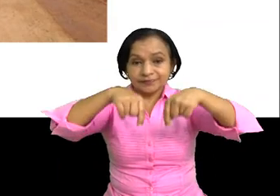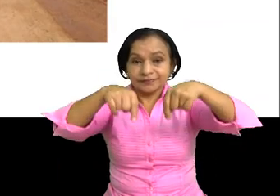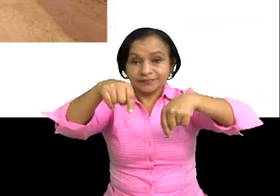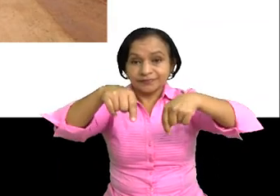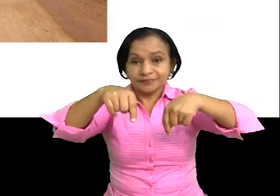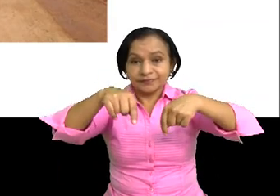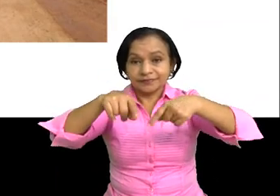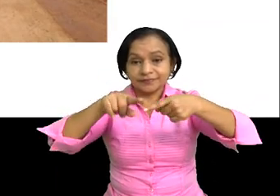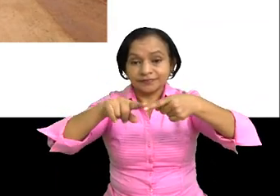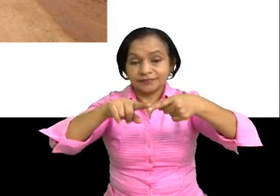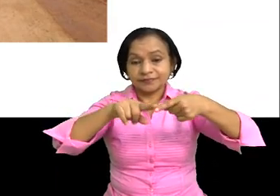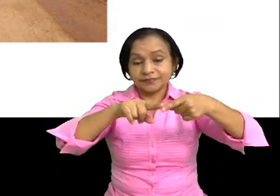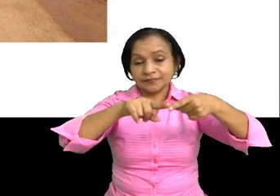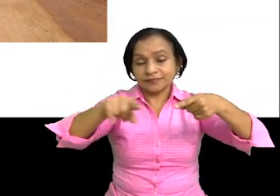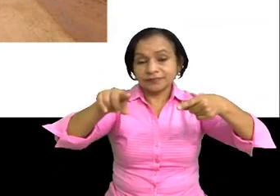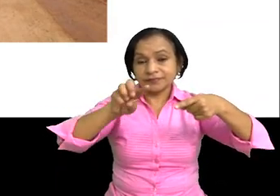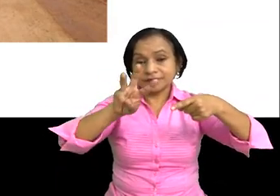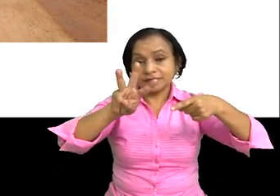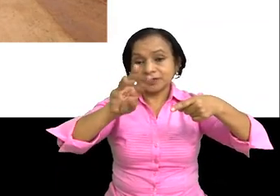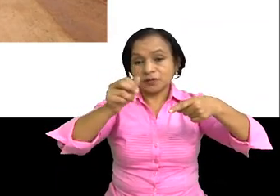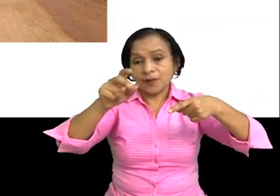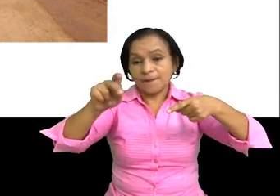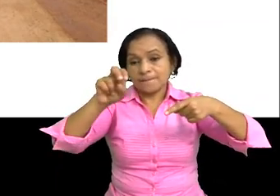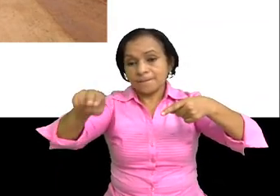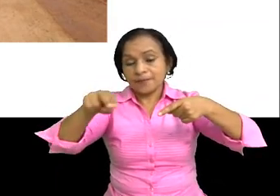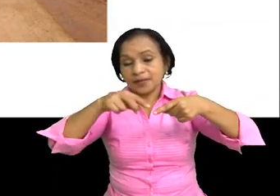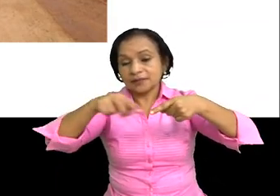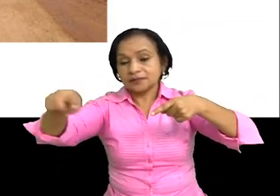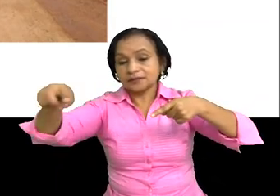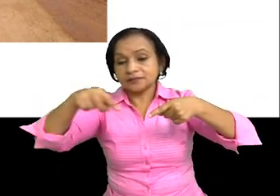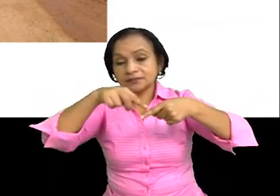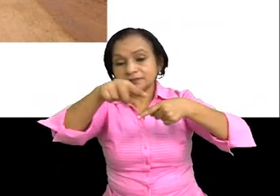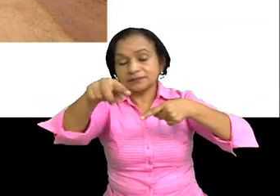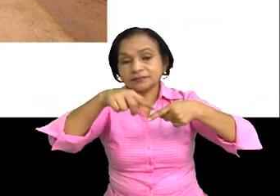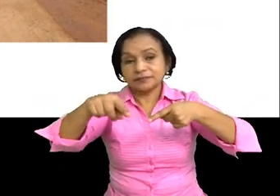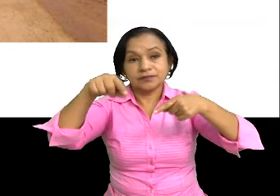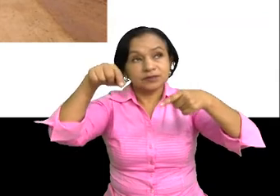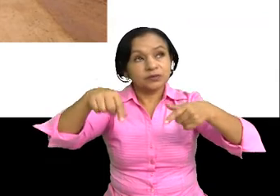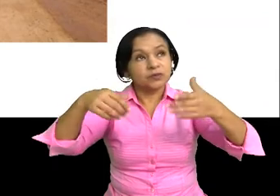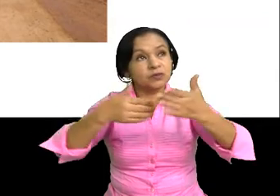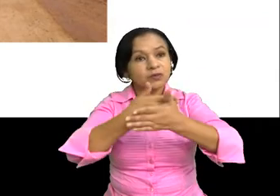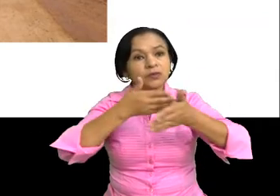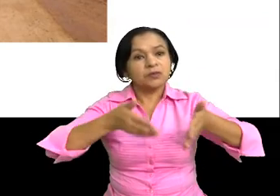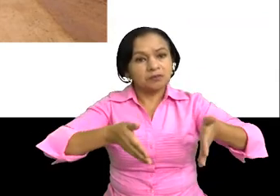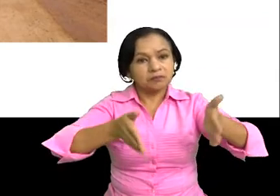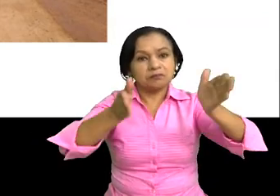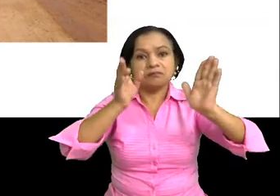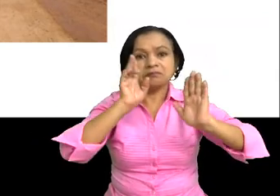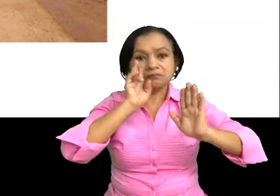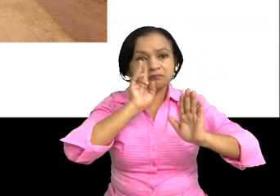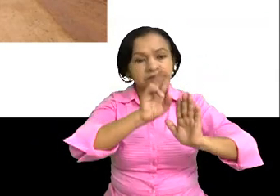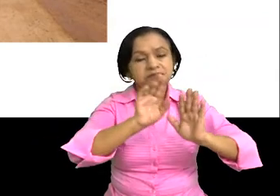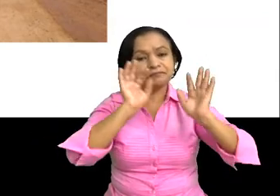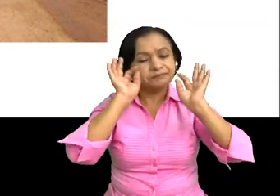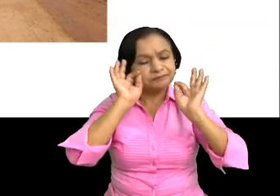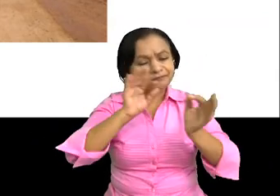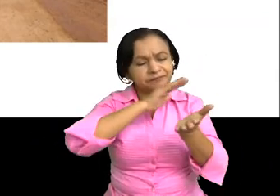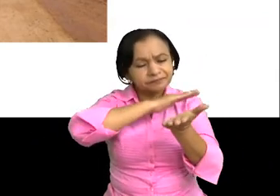entre Buncirpis y Sinihuaspán, así están hoy por hoy esas carreteras